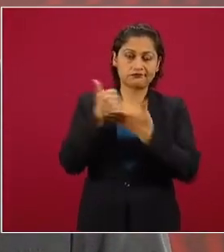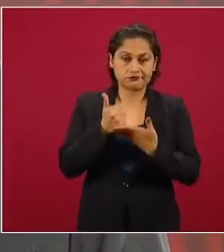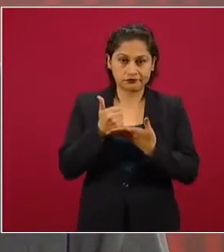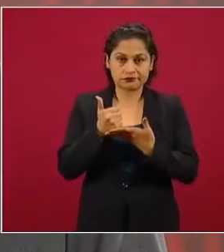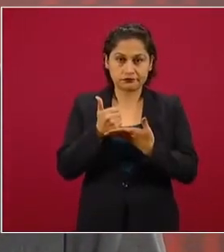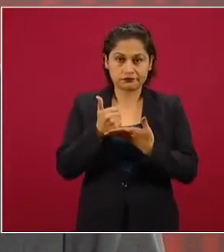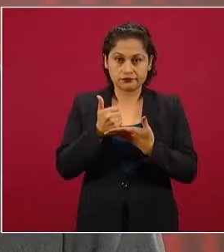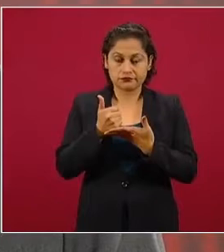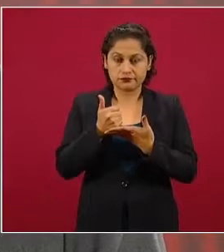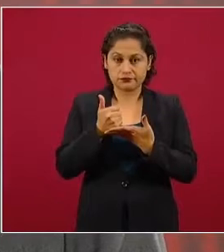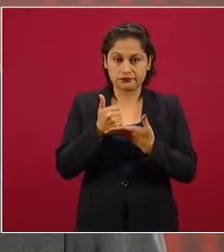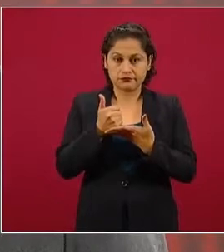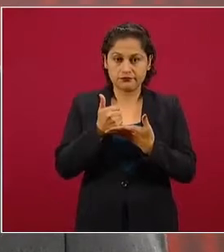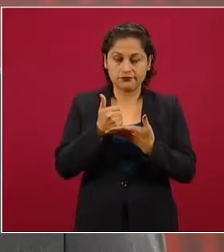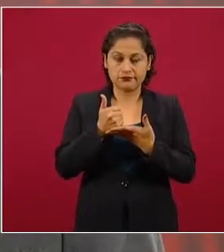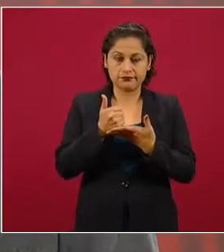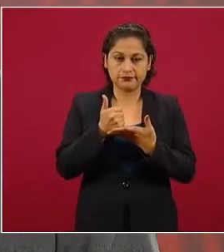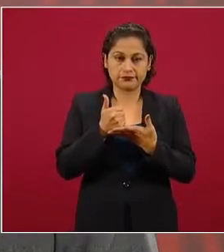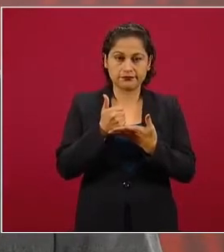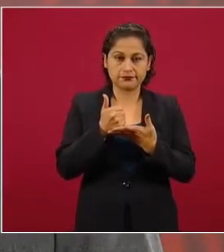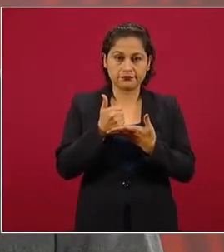a